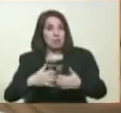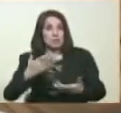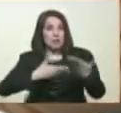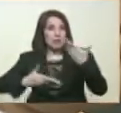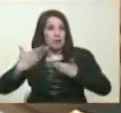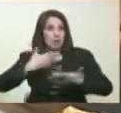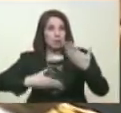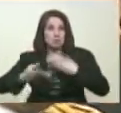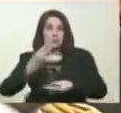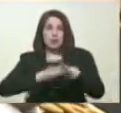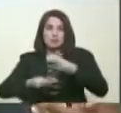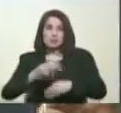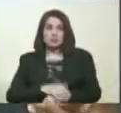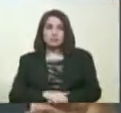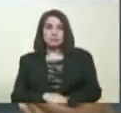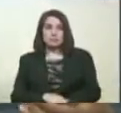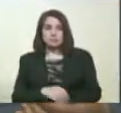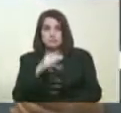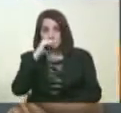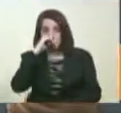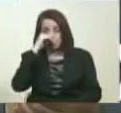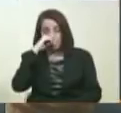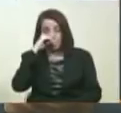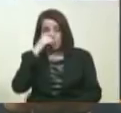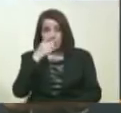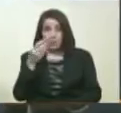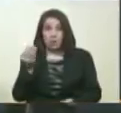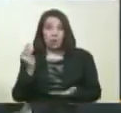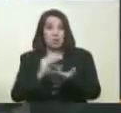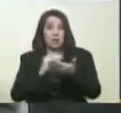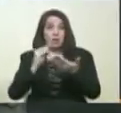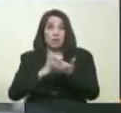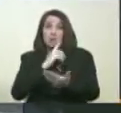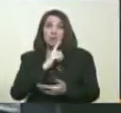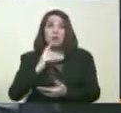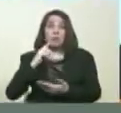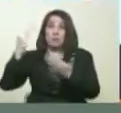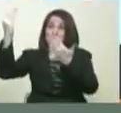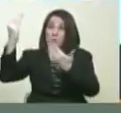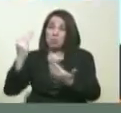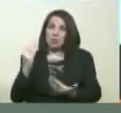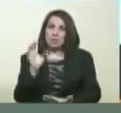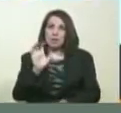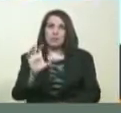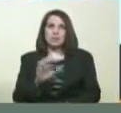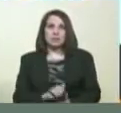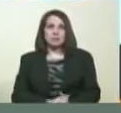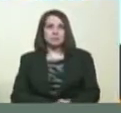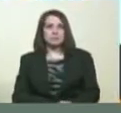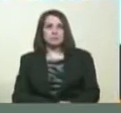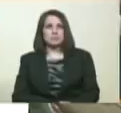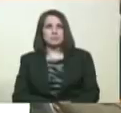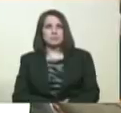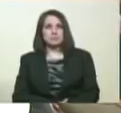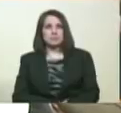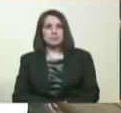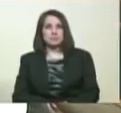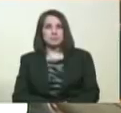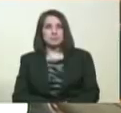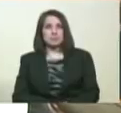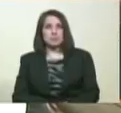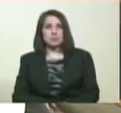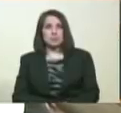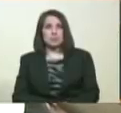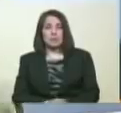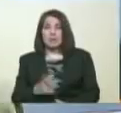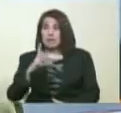se encarga, ministro Simón Serpa. De vuelta a la patria se va a llamar. De vuelta a la patria. Se van a